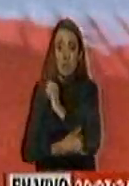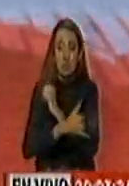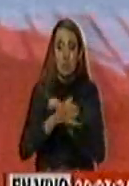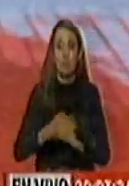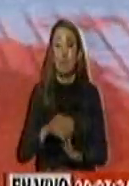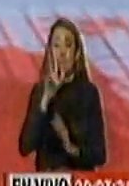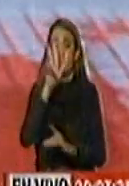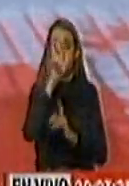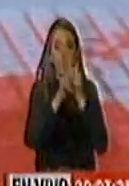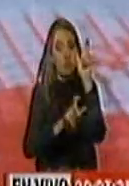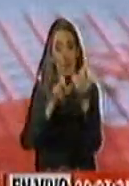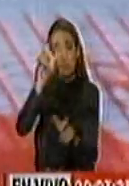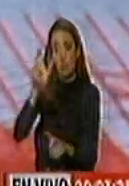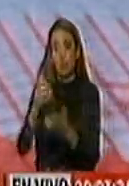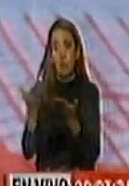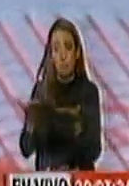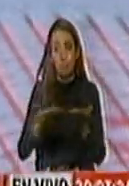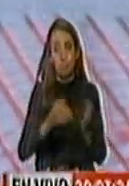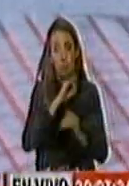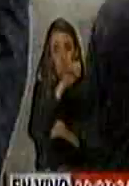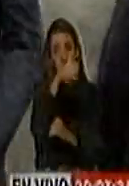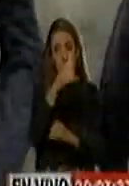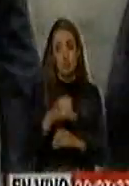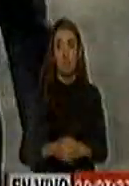Tres personas fueron citadas este jueves.